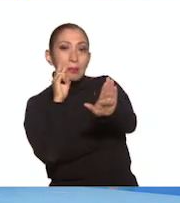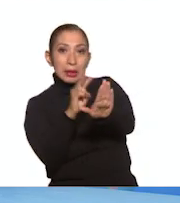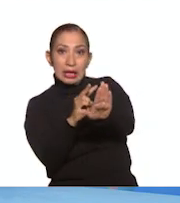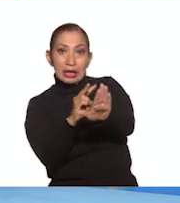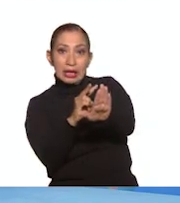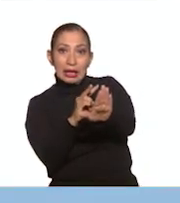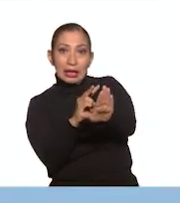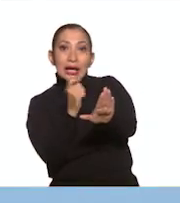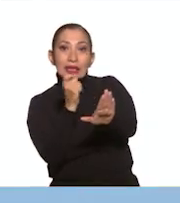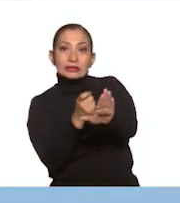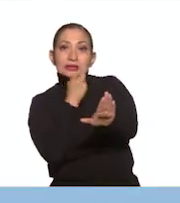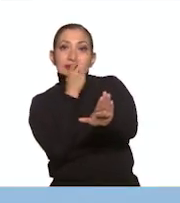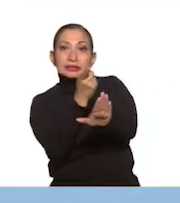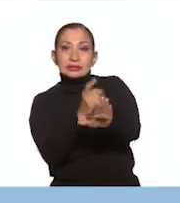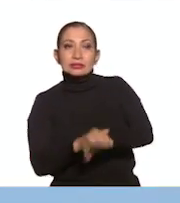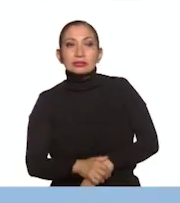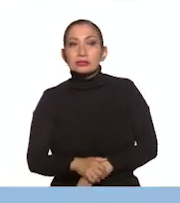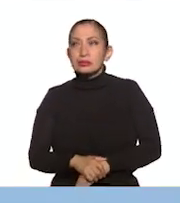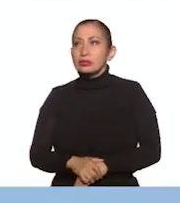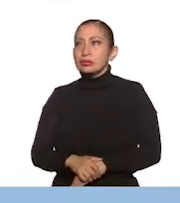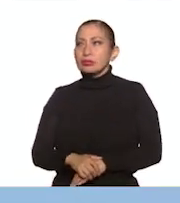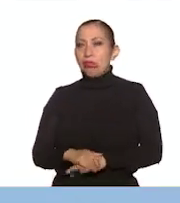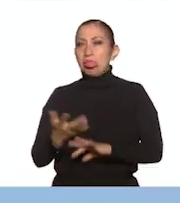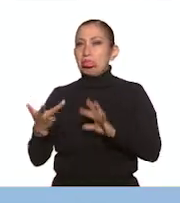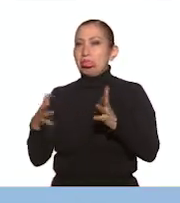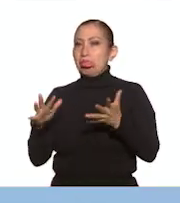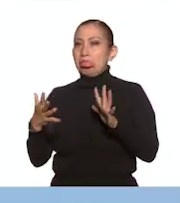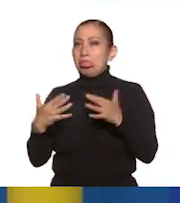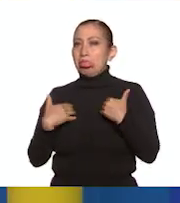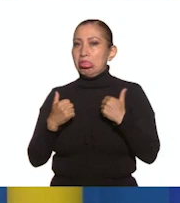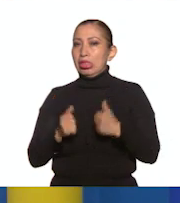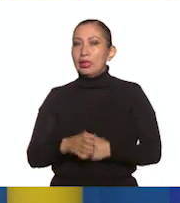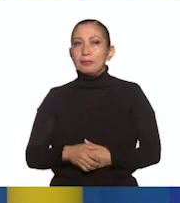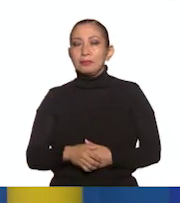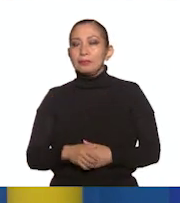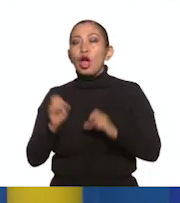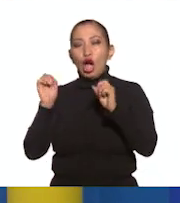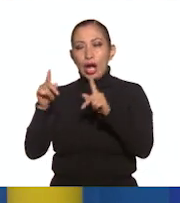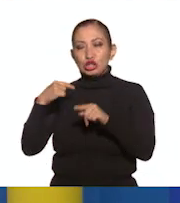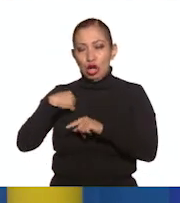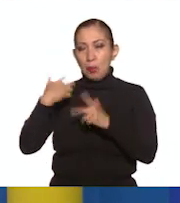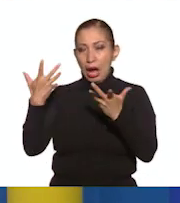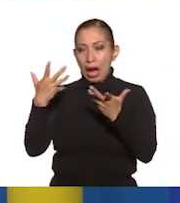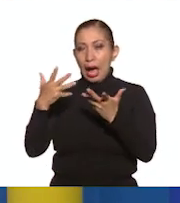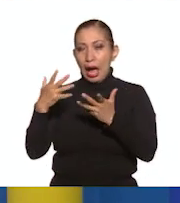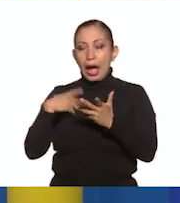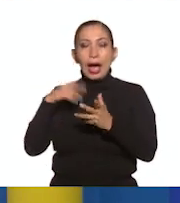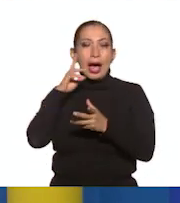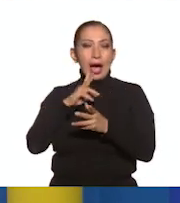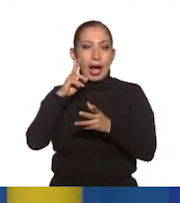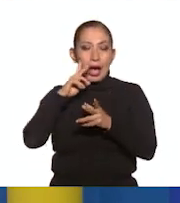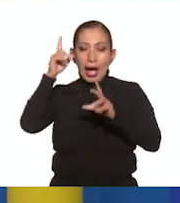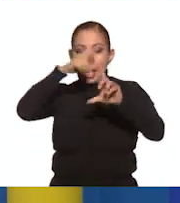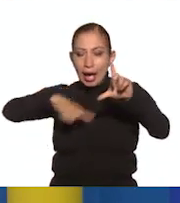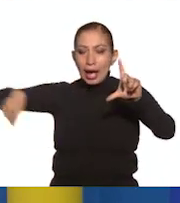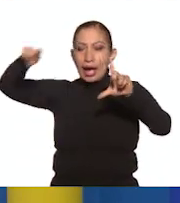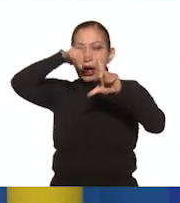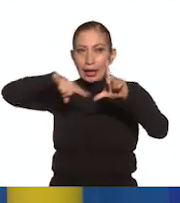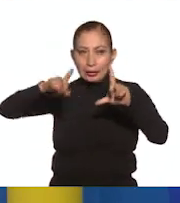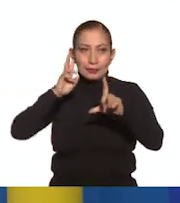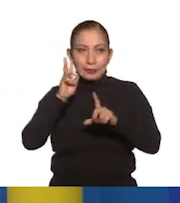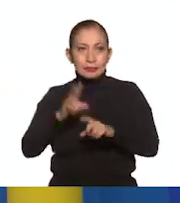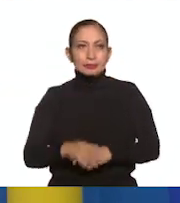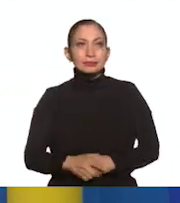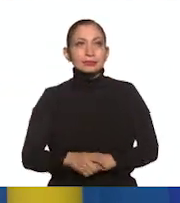expliqué? Creo que más o menos. Bueno, voy a girar la ruleta para empezar con el juego y mostrarte.